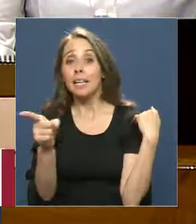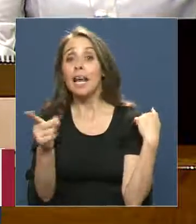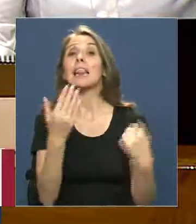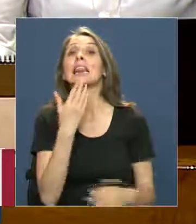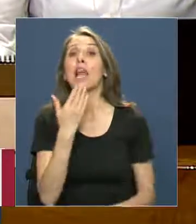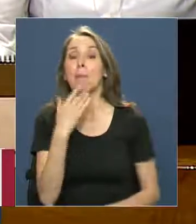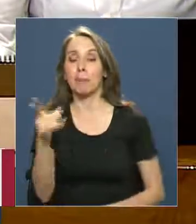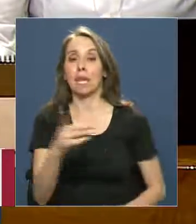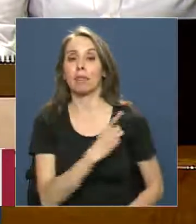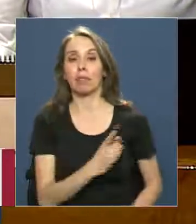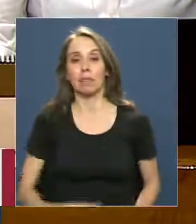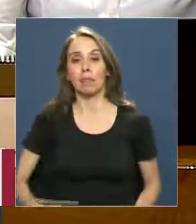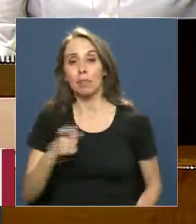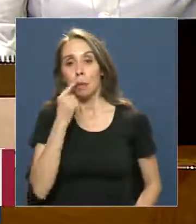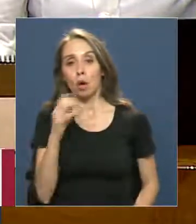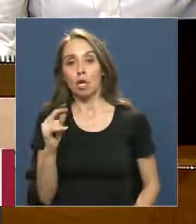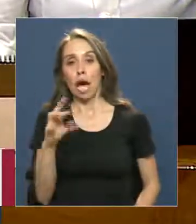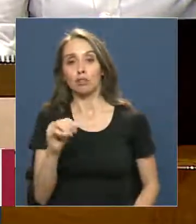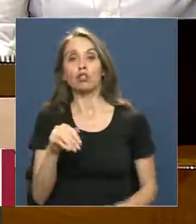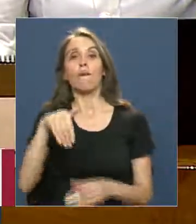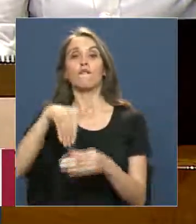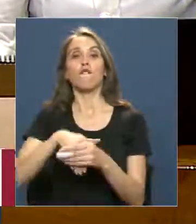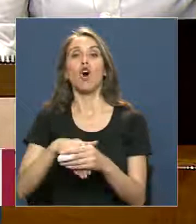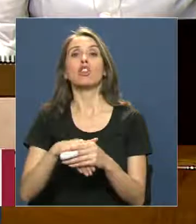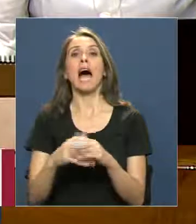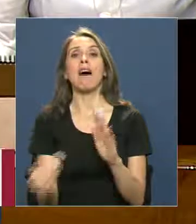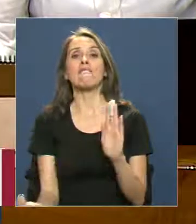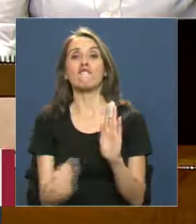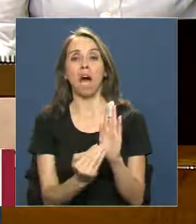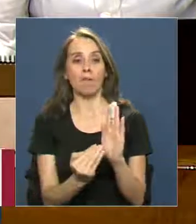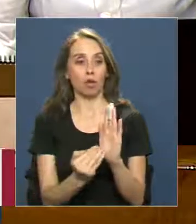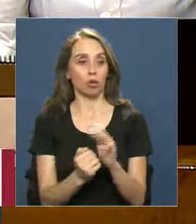También el diputado Castro, a favor.